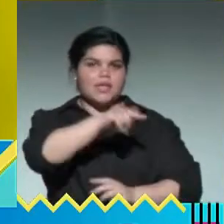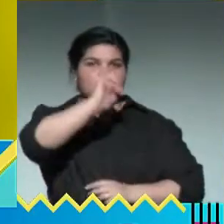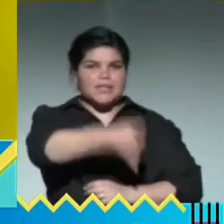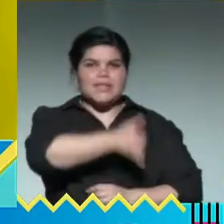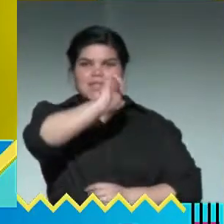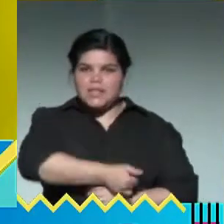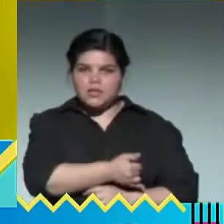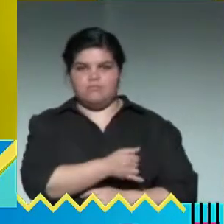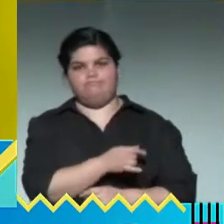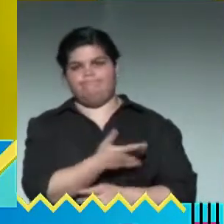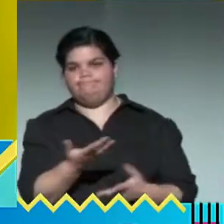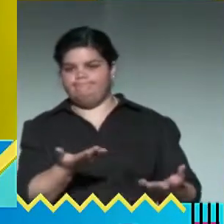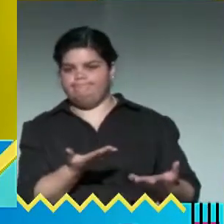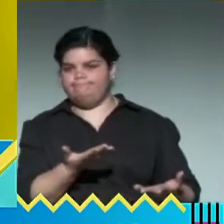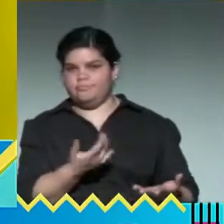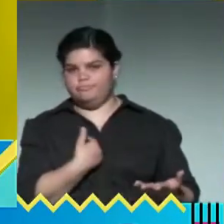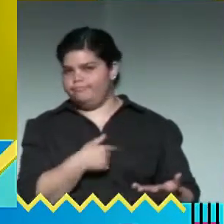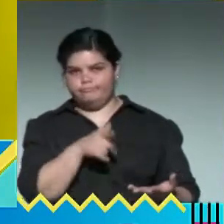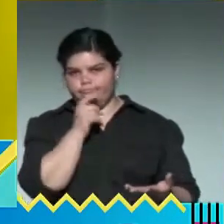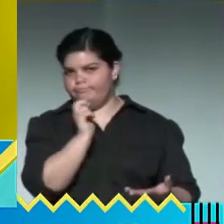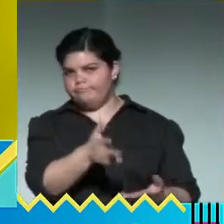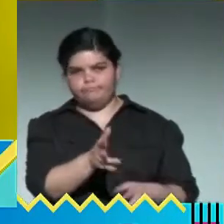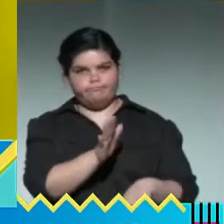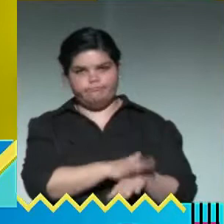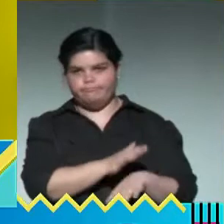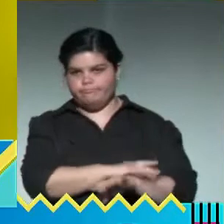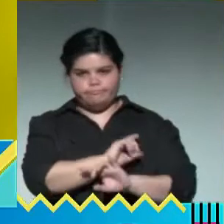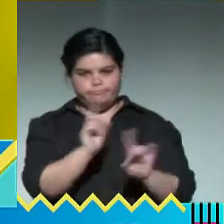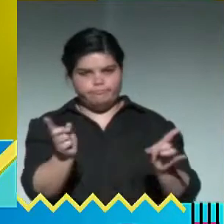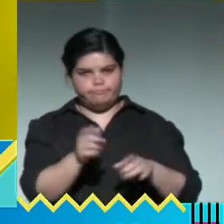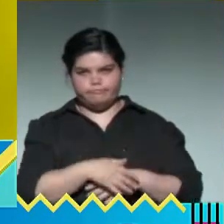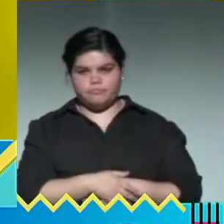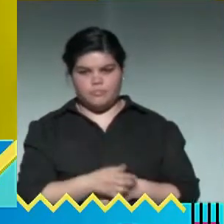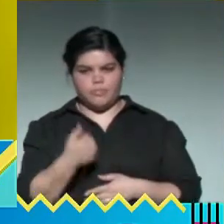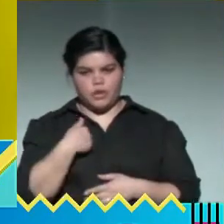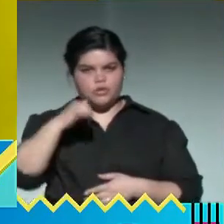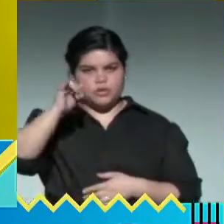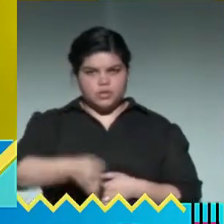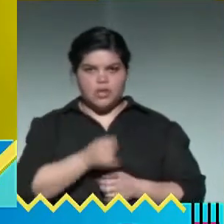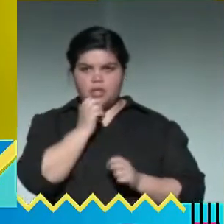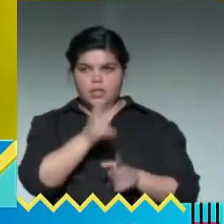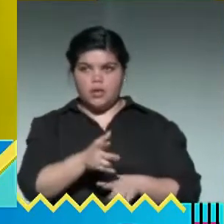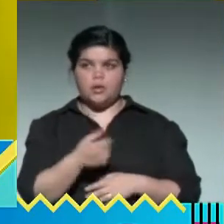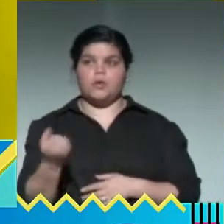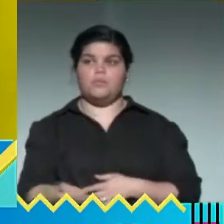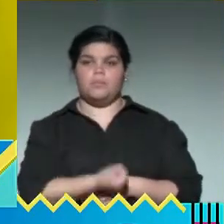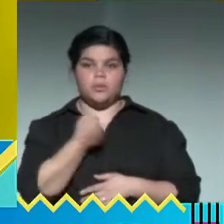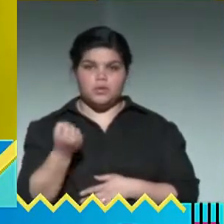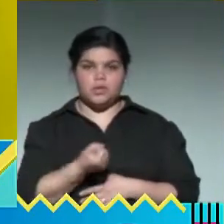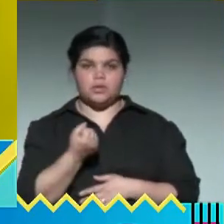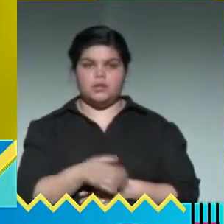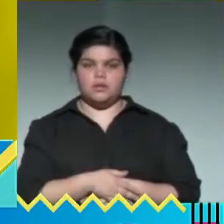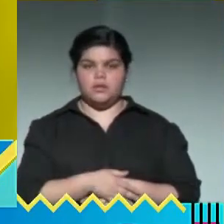o sí va a ser así, me parece que no es responsable. Entonces, lo que sí digo es, claramente los incentivos y